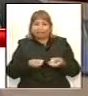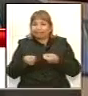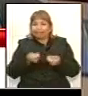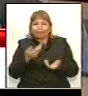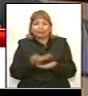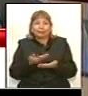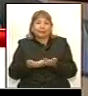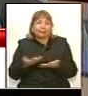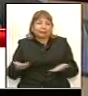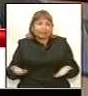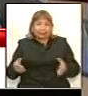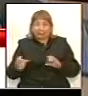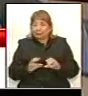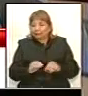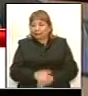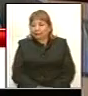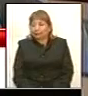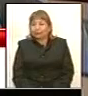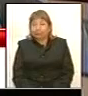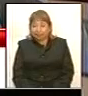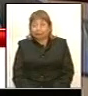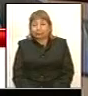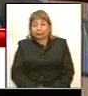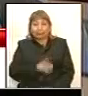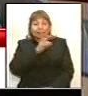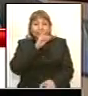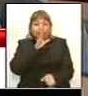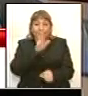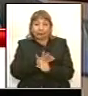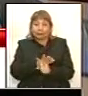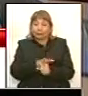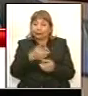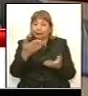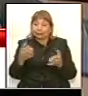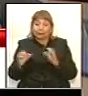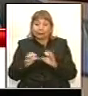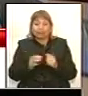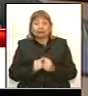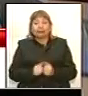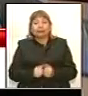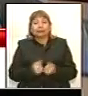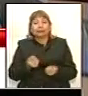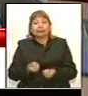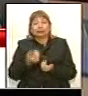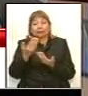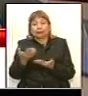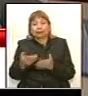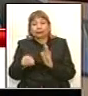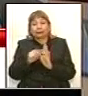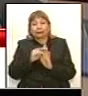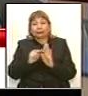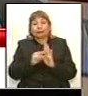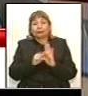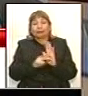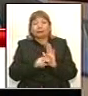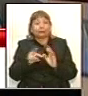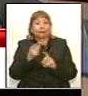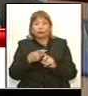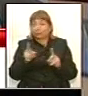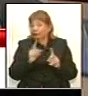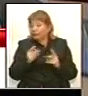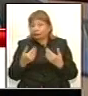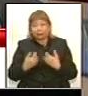instrumenta realmente la acción? O sea, cumplimos con nuestra labor, señor presidente, de dar la norma, pero mientras no se dé